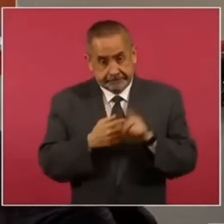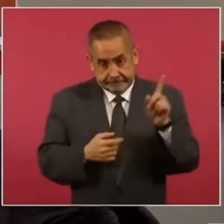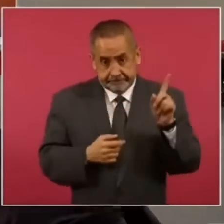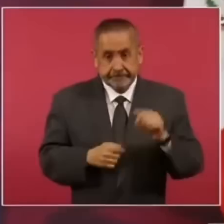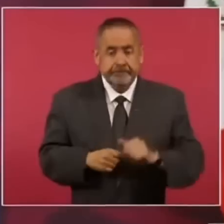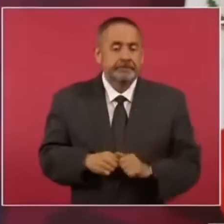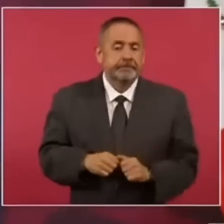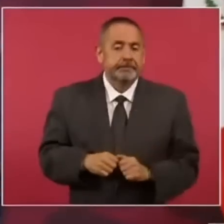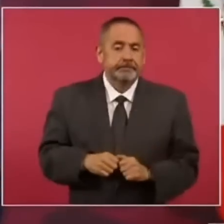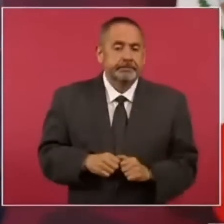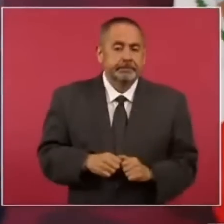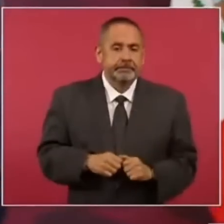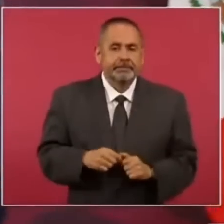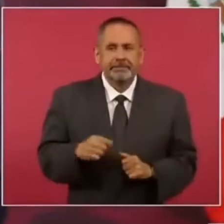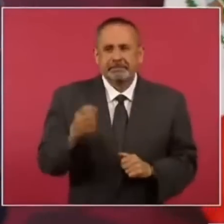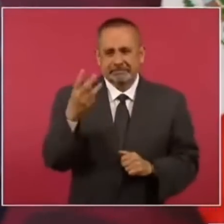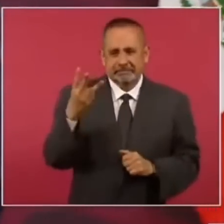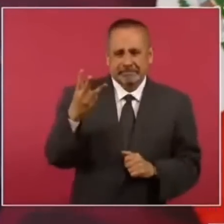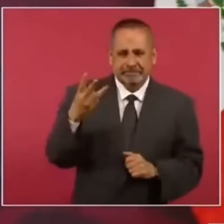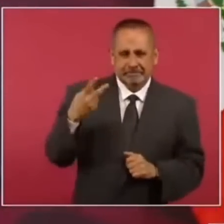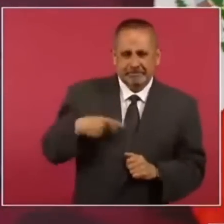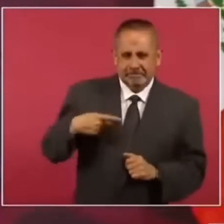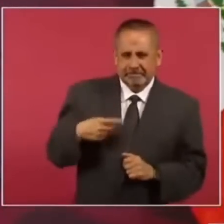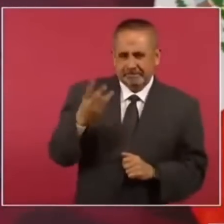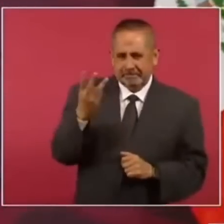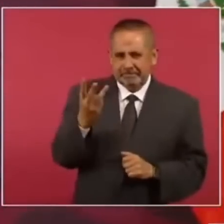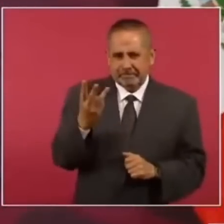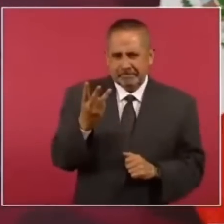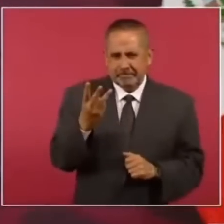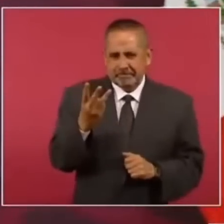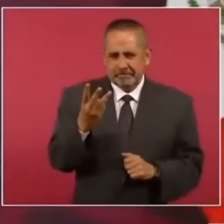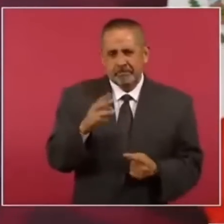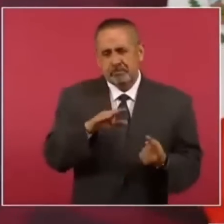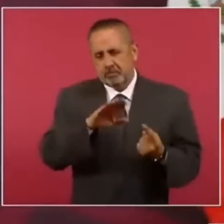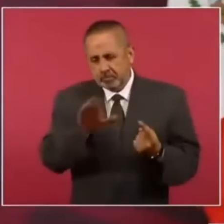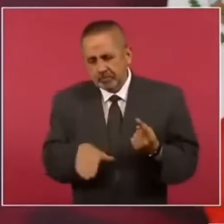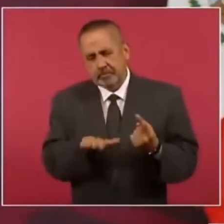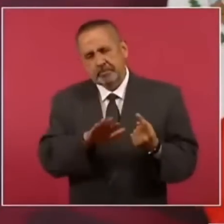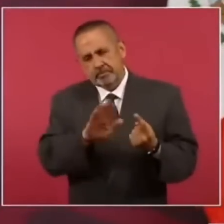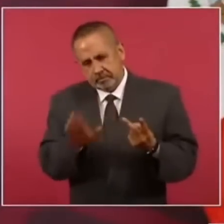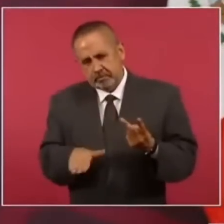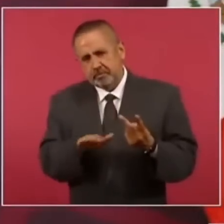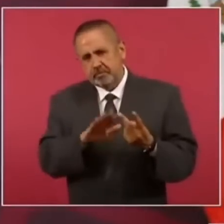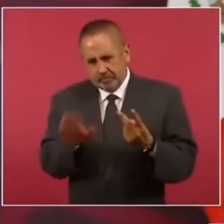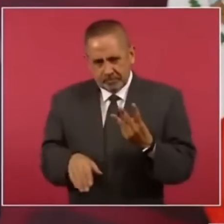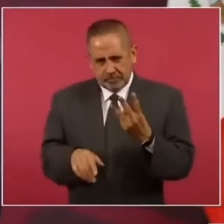de cada 3 personas que pierden la vida